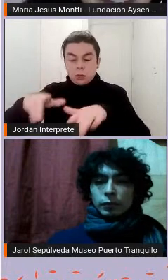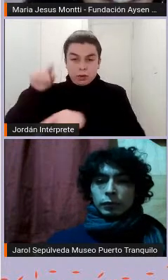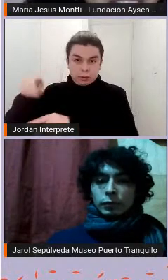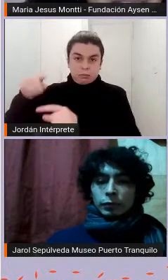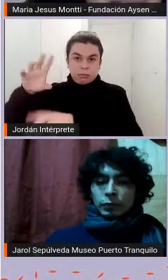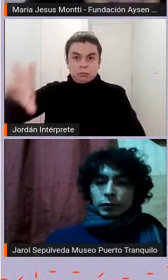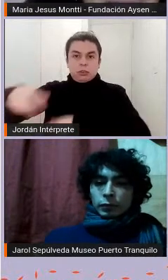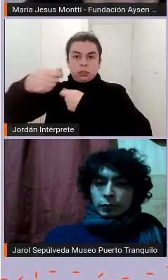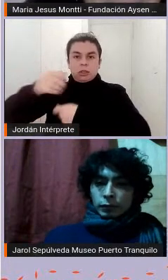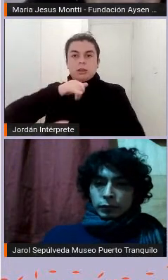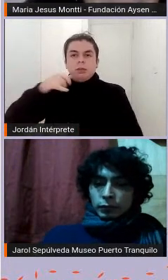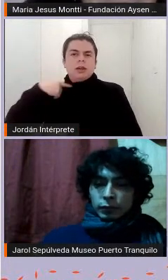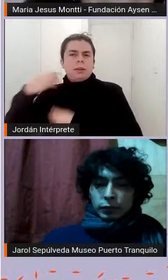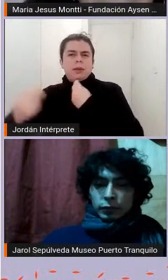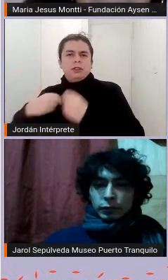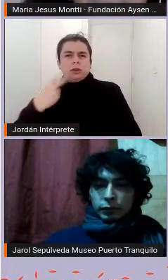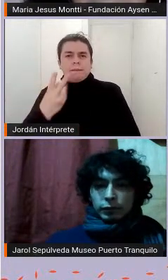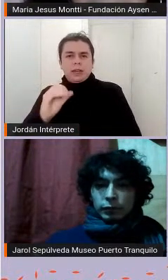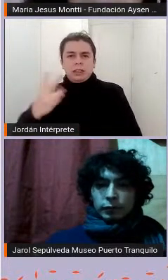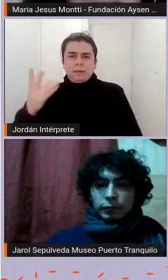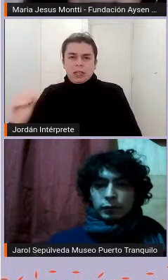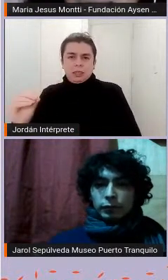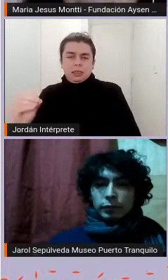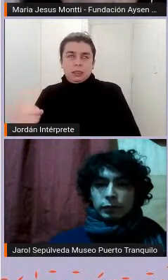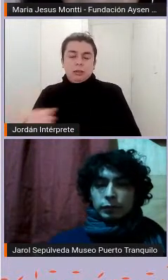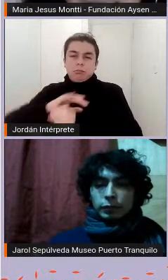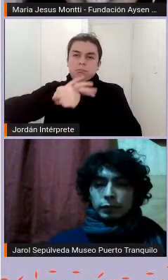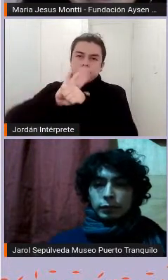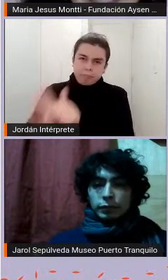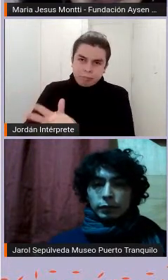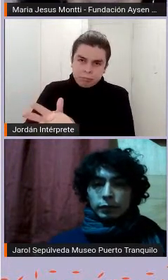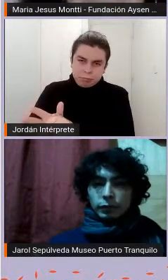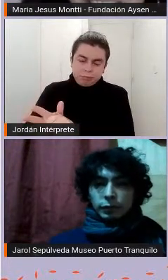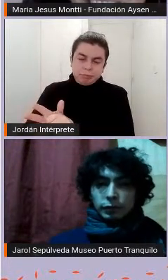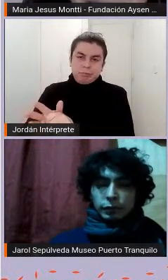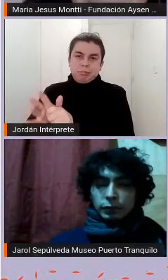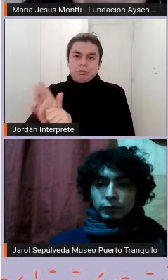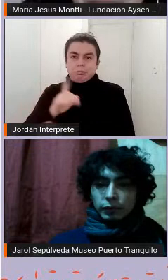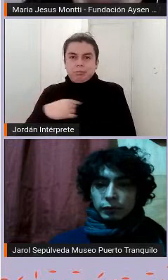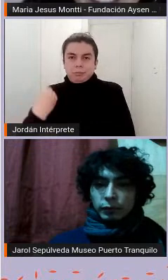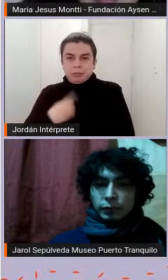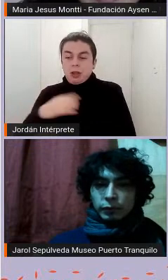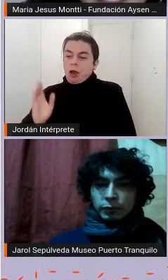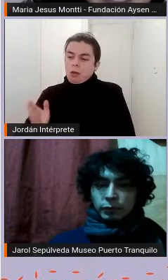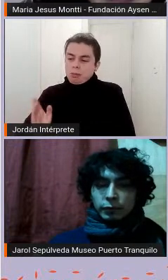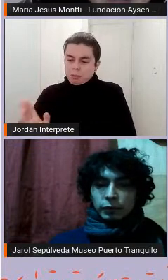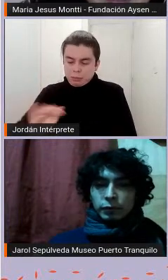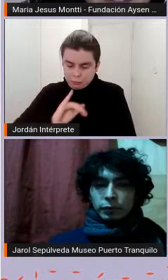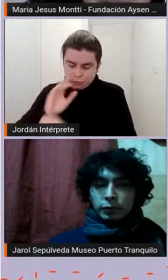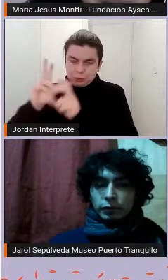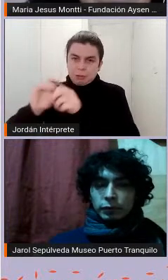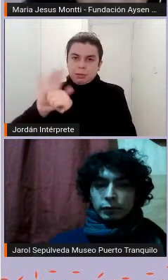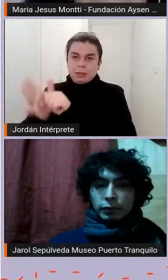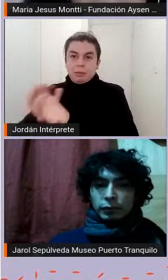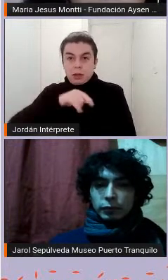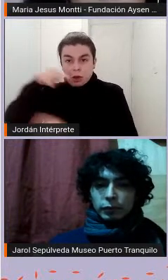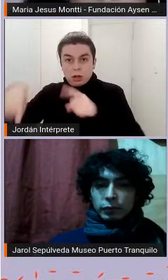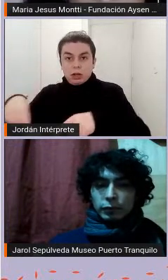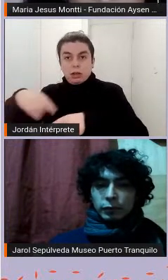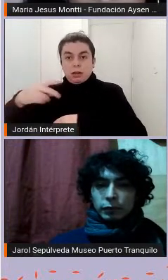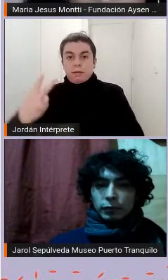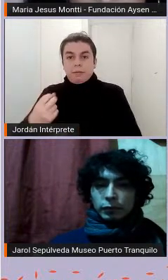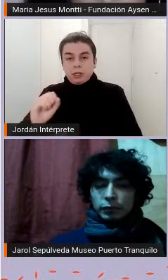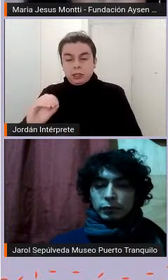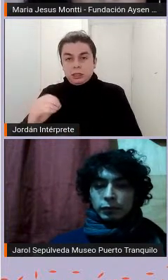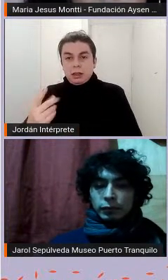año 2020, viene la pandemia, ¿verdad? Seguimos en eso. Sin embargo, el año pasado